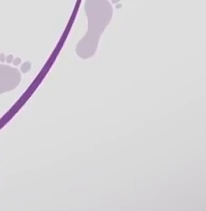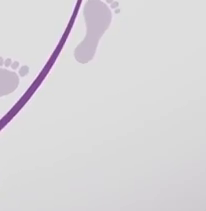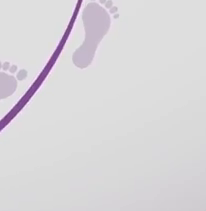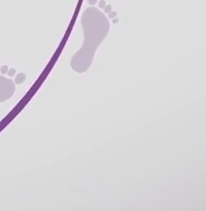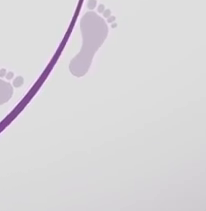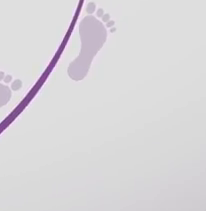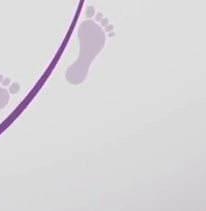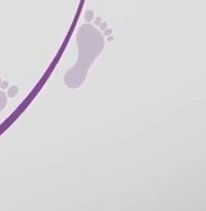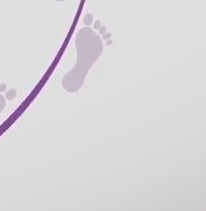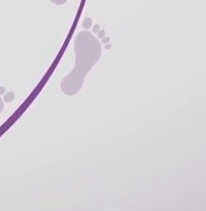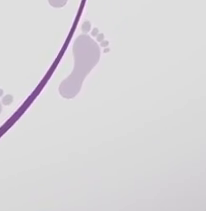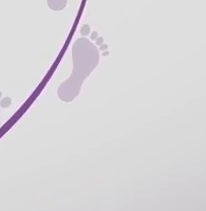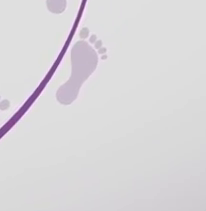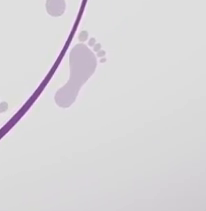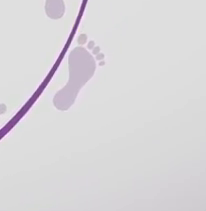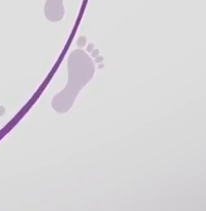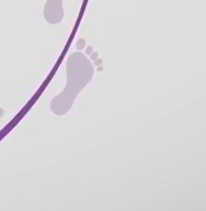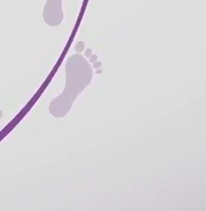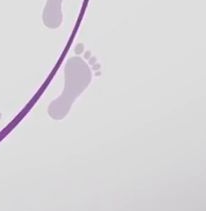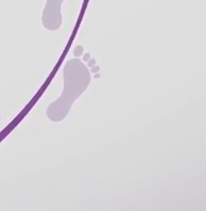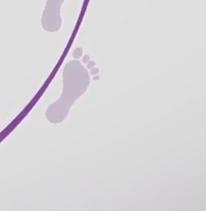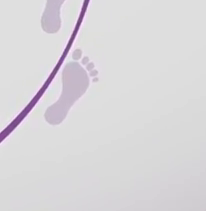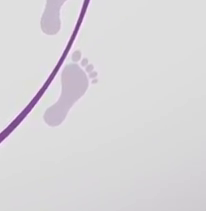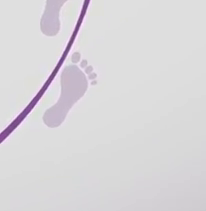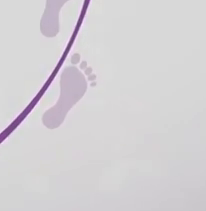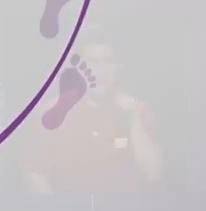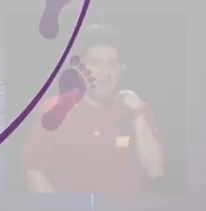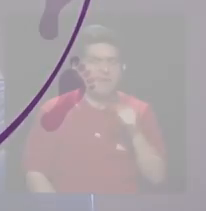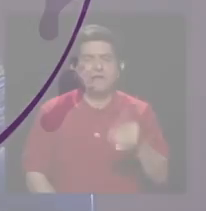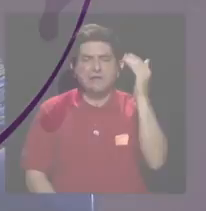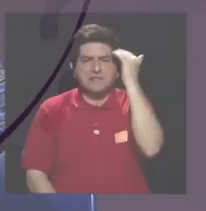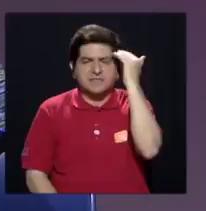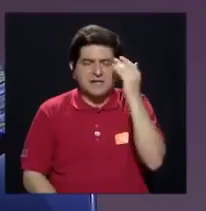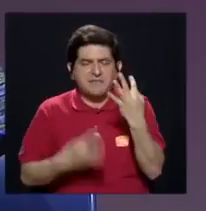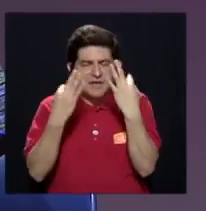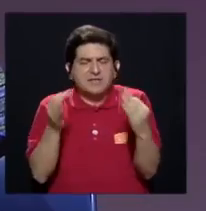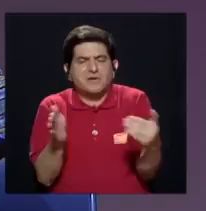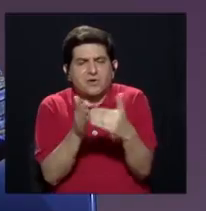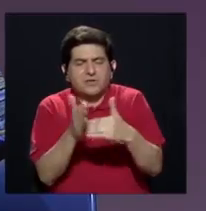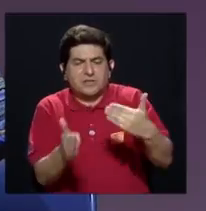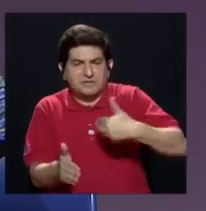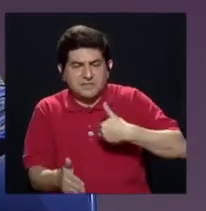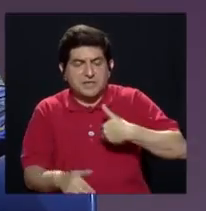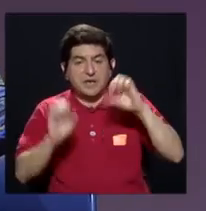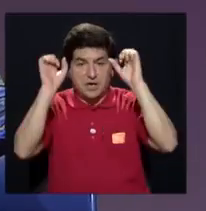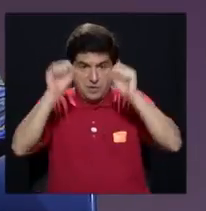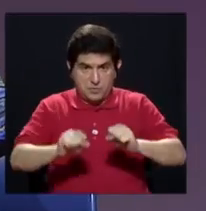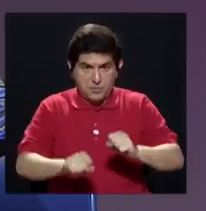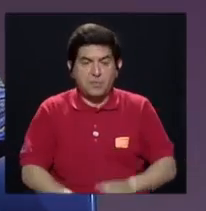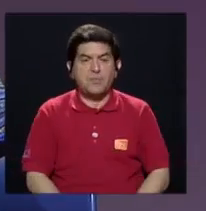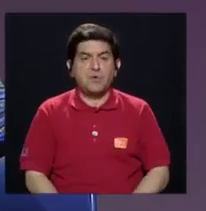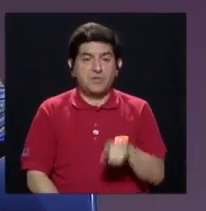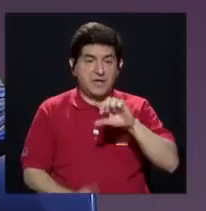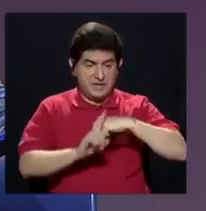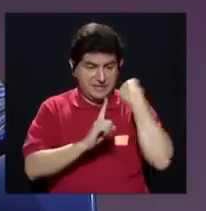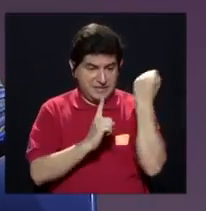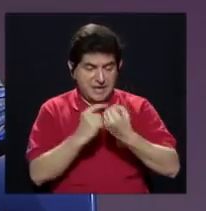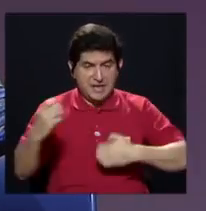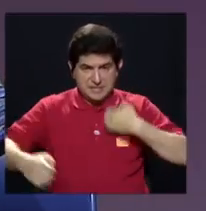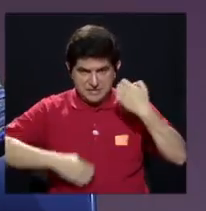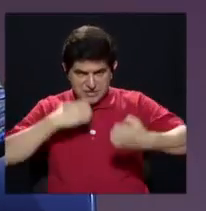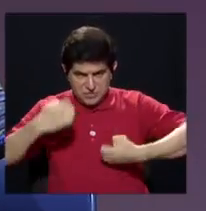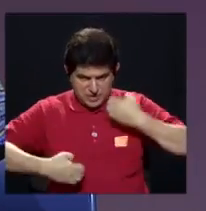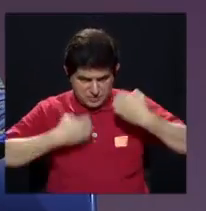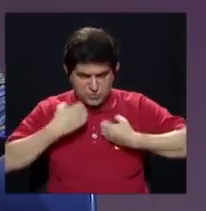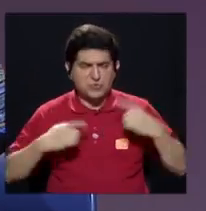Tejiendo y empezar a recuperar la sabiduría de nuestros ancestros para recuperarnos los cuerpos verdad de estos estados emocionales graves